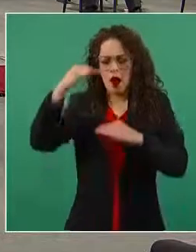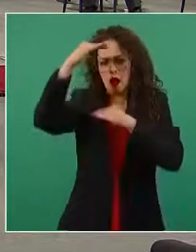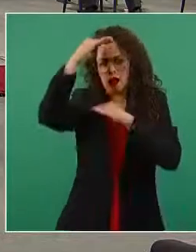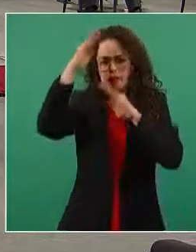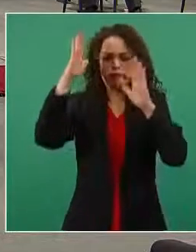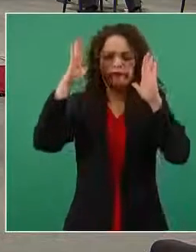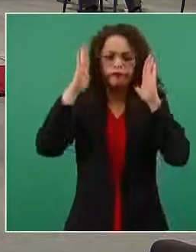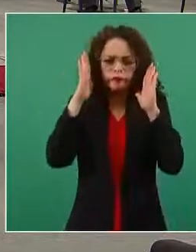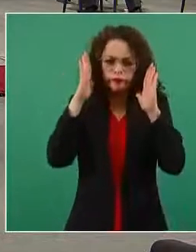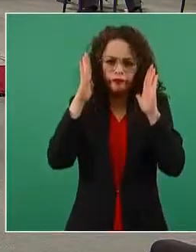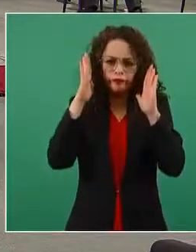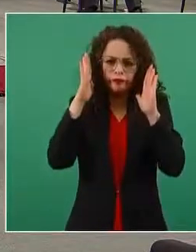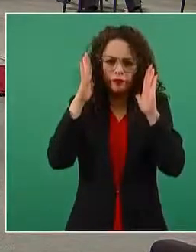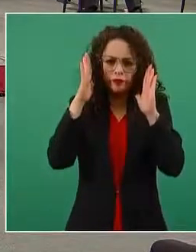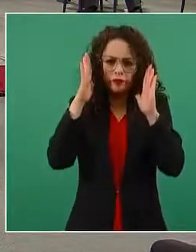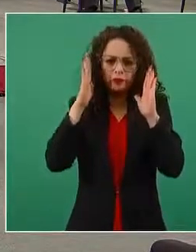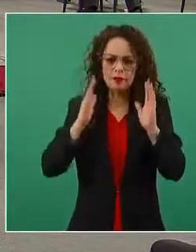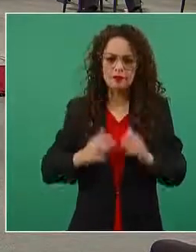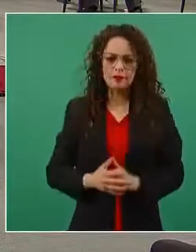que está